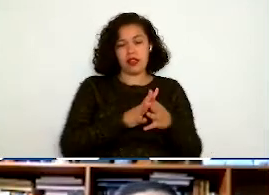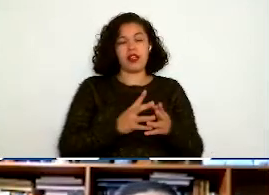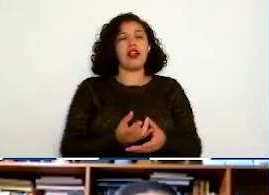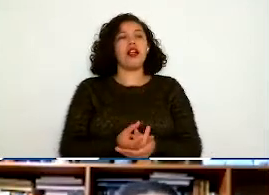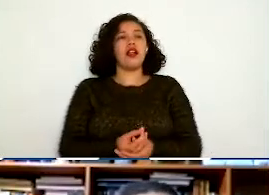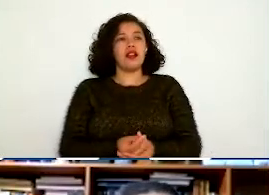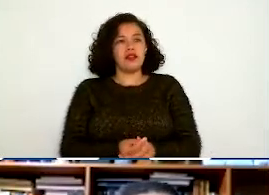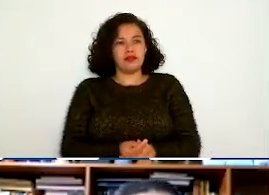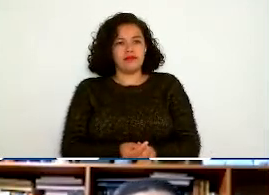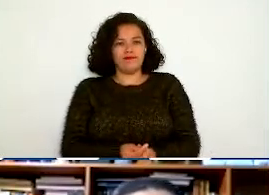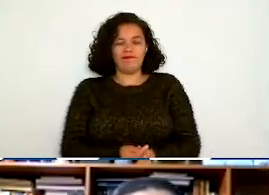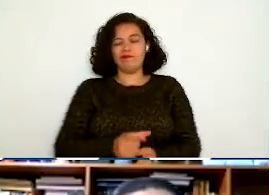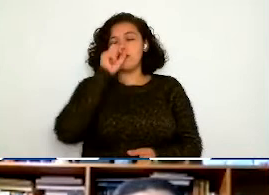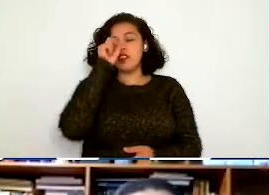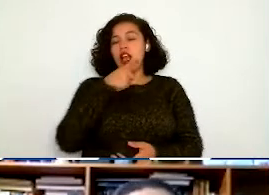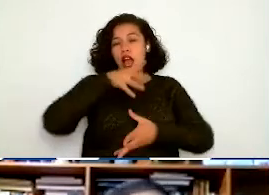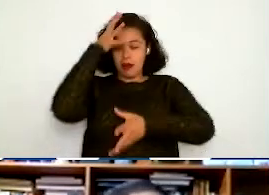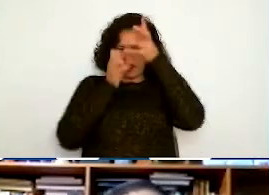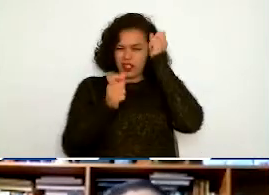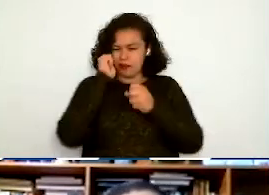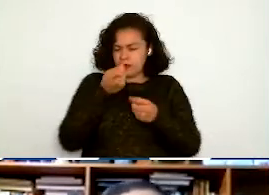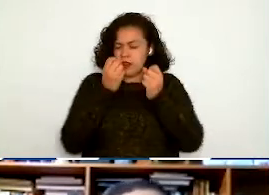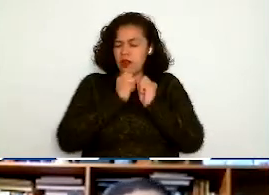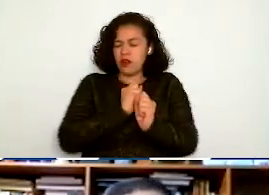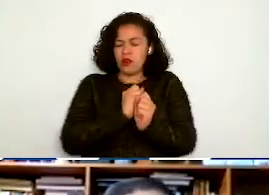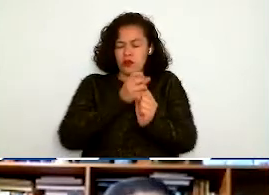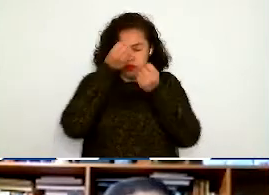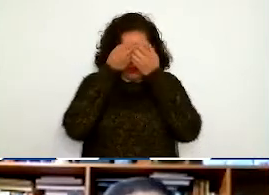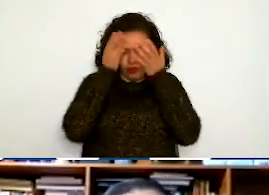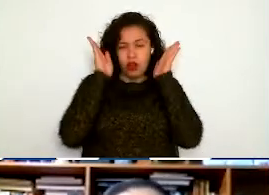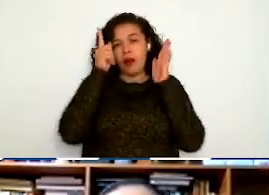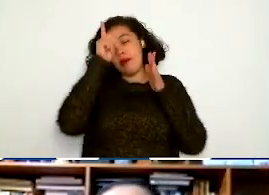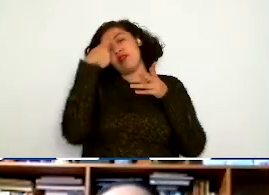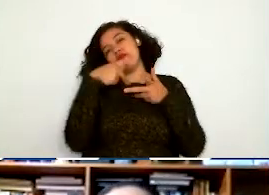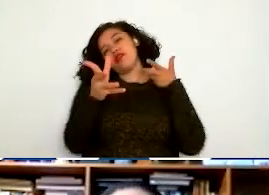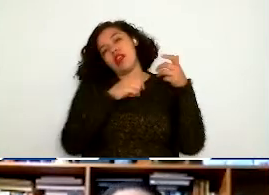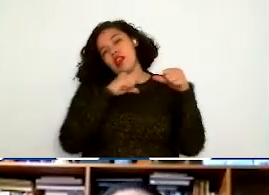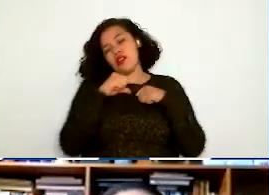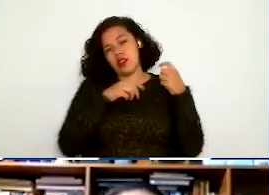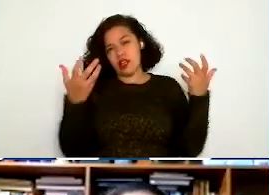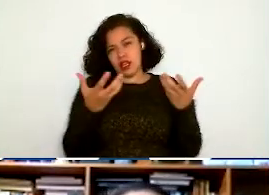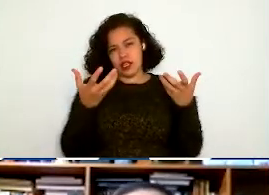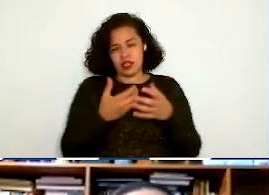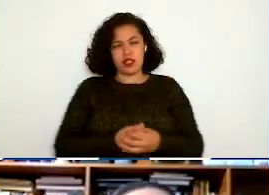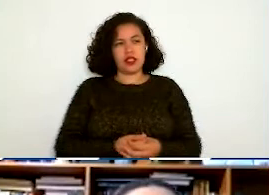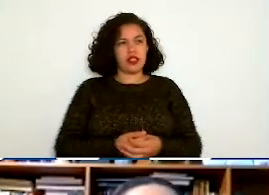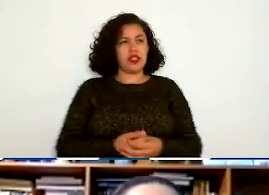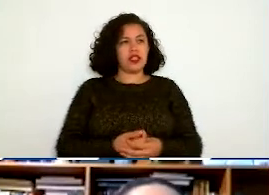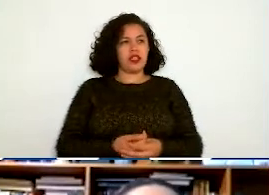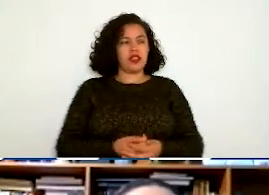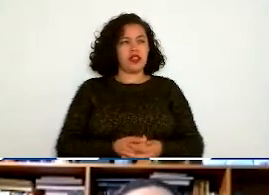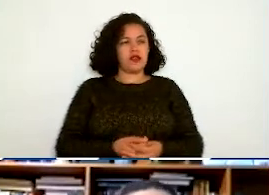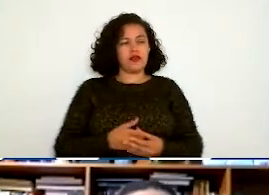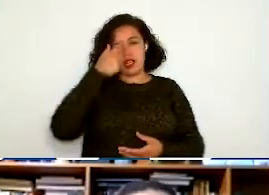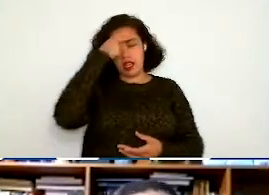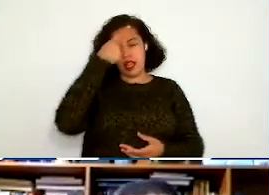también aprendizajes significativos, ¿no? Al momento de ejecutar esas acciones. Por eso, al ser uno de los primeros criterios